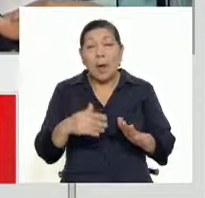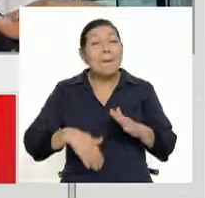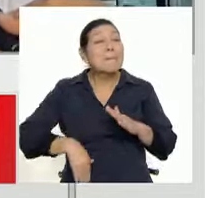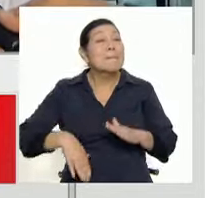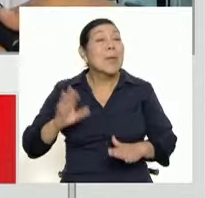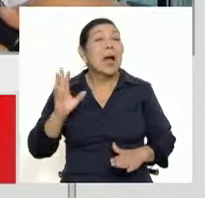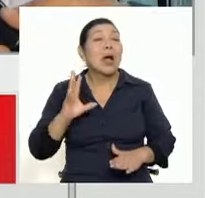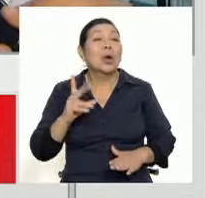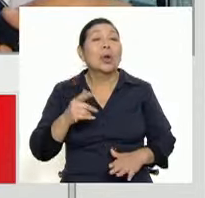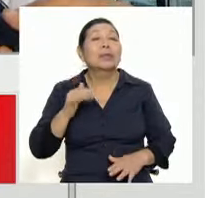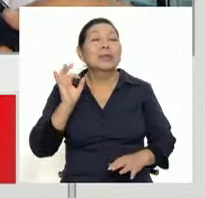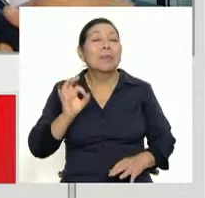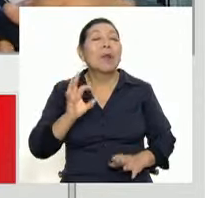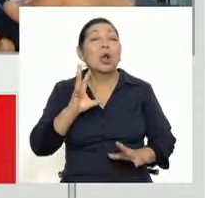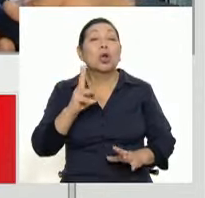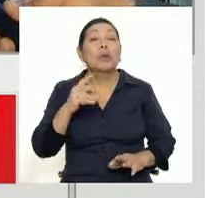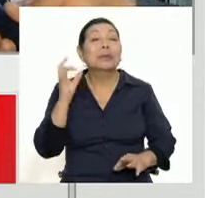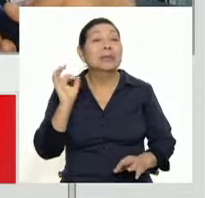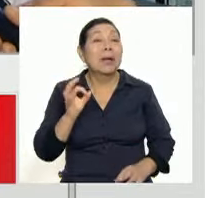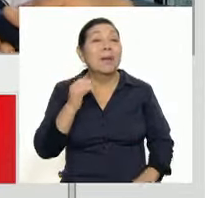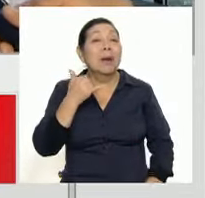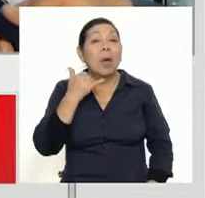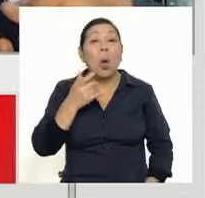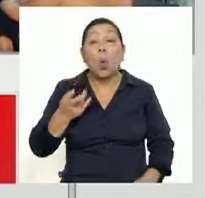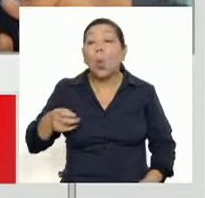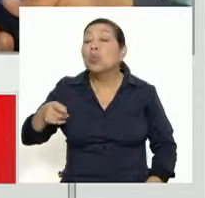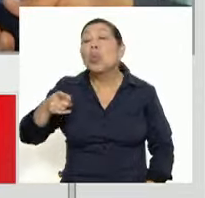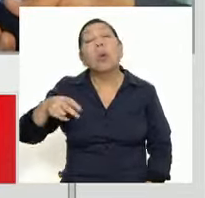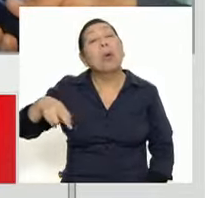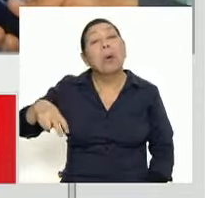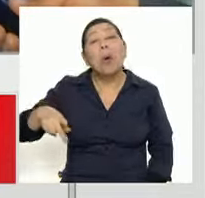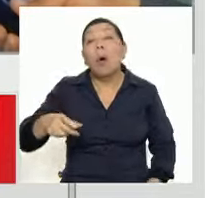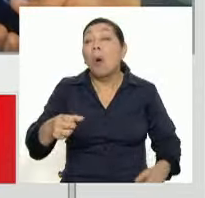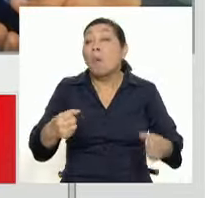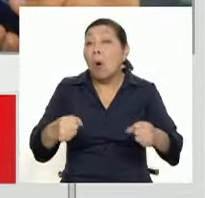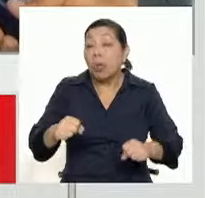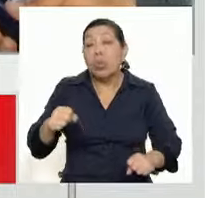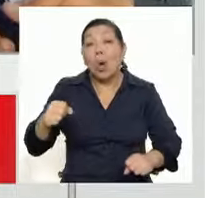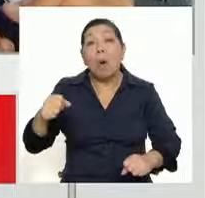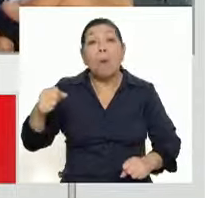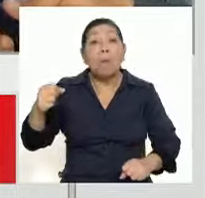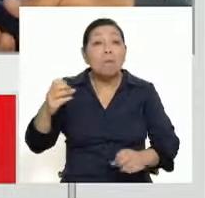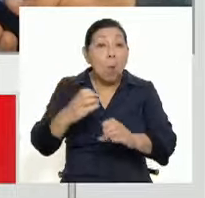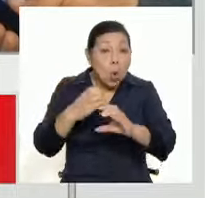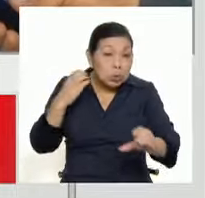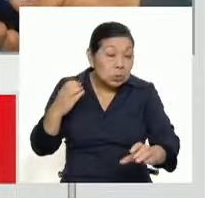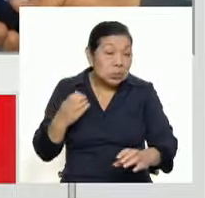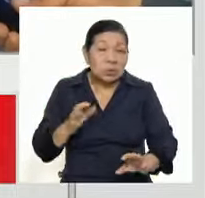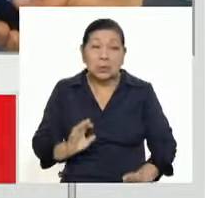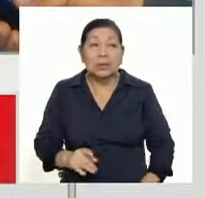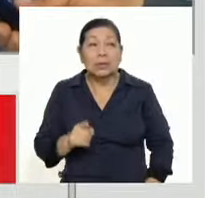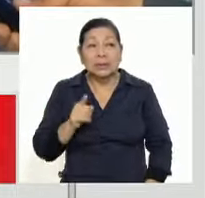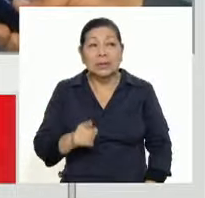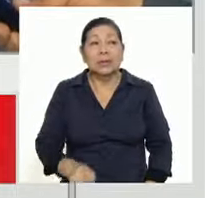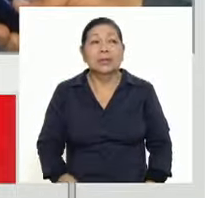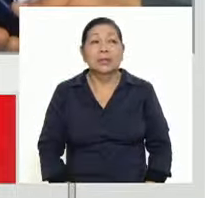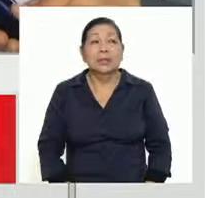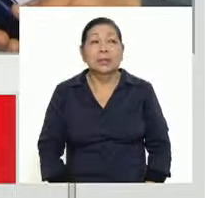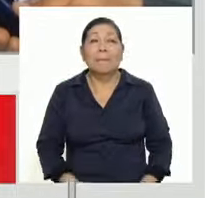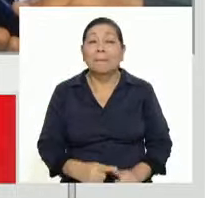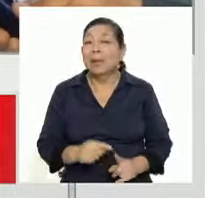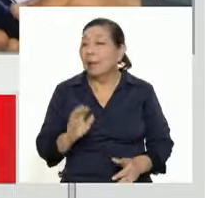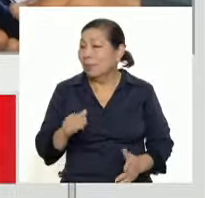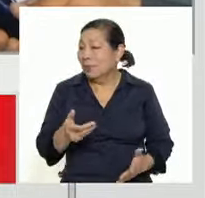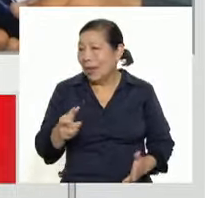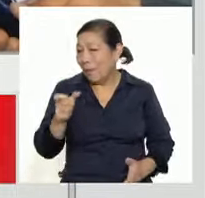mayormente es robo de celulares, caminando, en moto, en bus, en todas las modalidades. Y eso es lo que normalmente hace